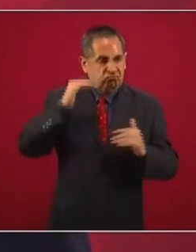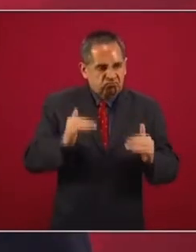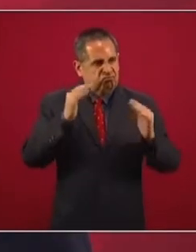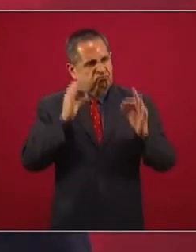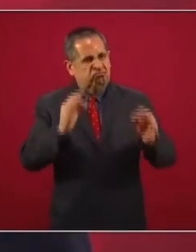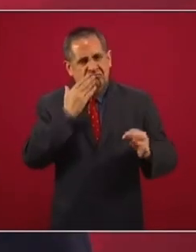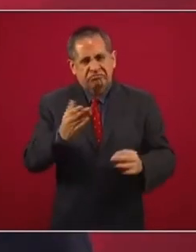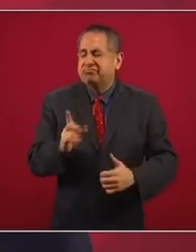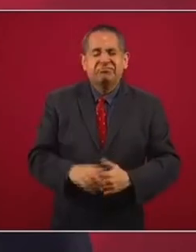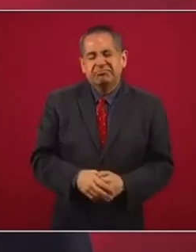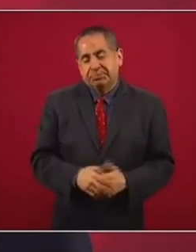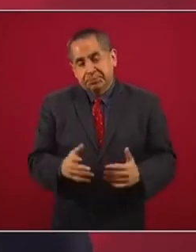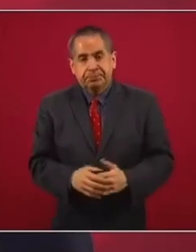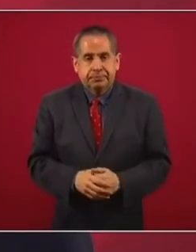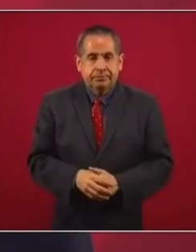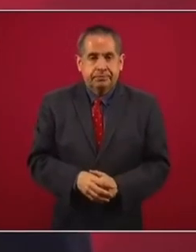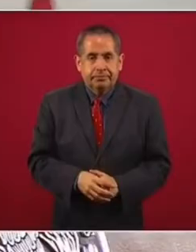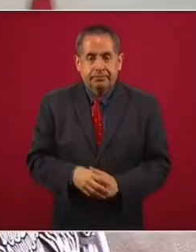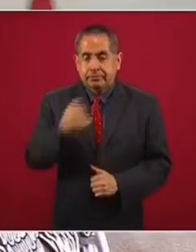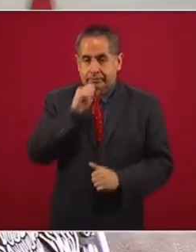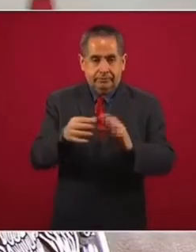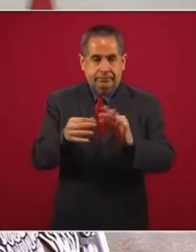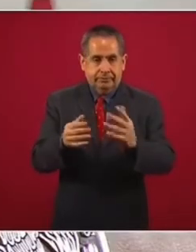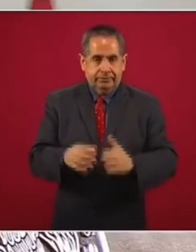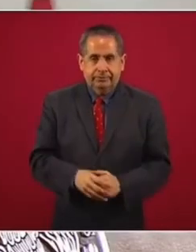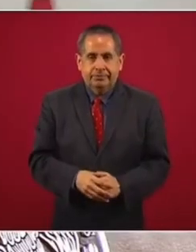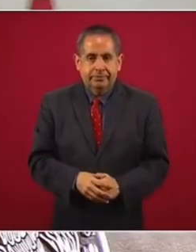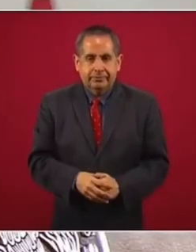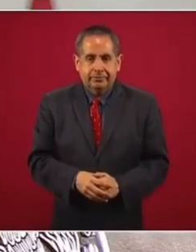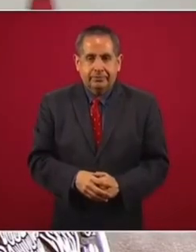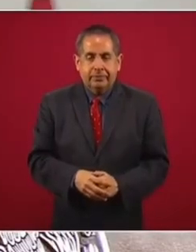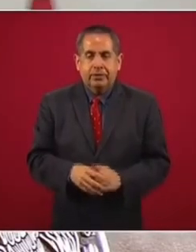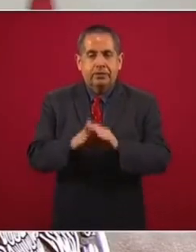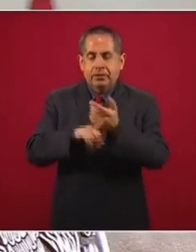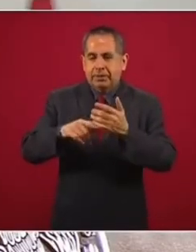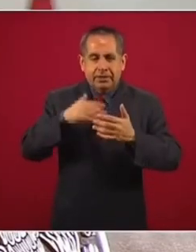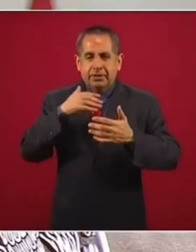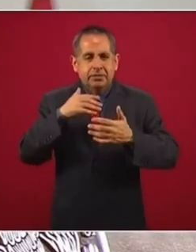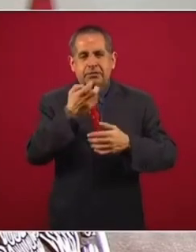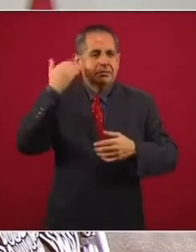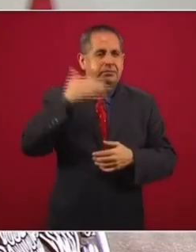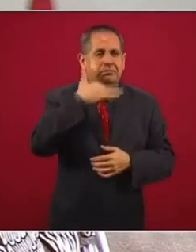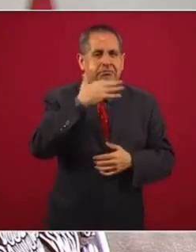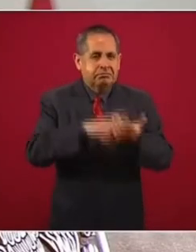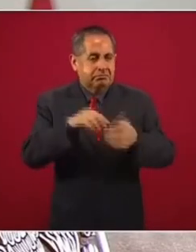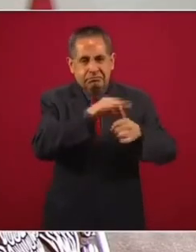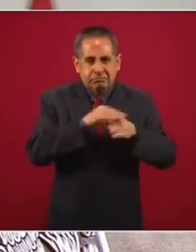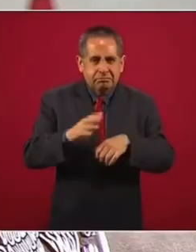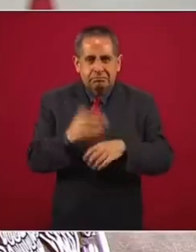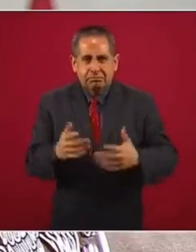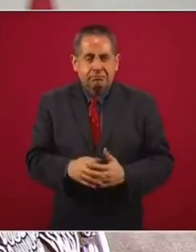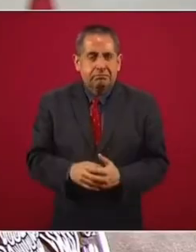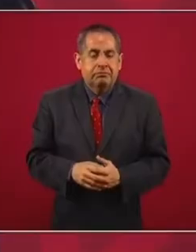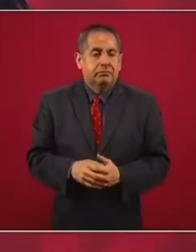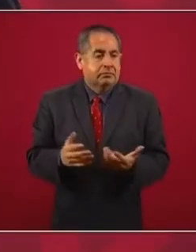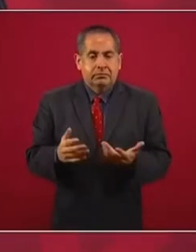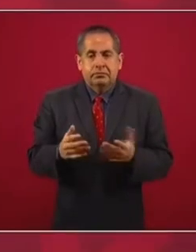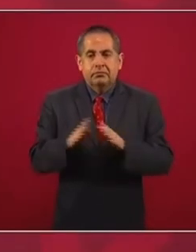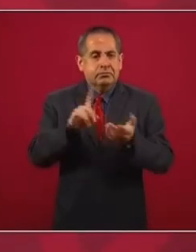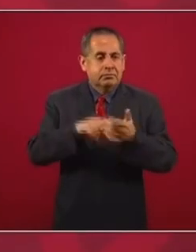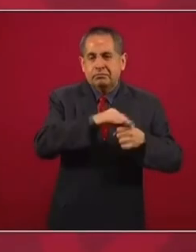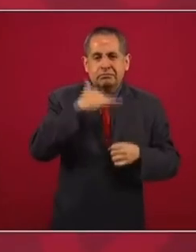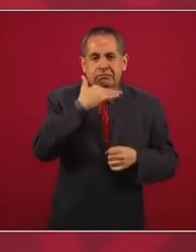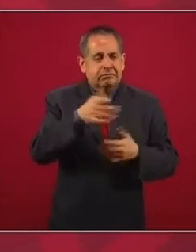de las circunstancias. Y por eso los fraudes electorales, porque no